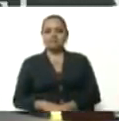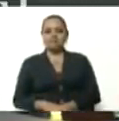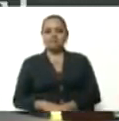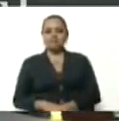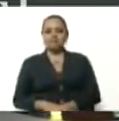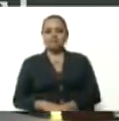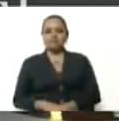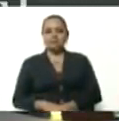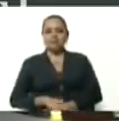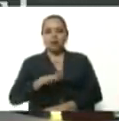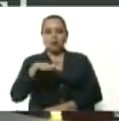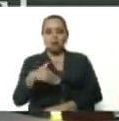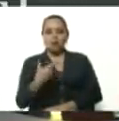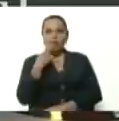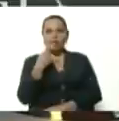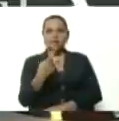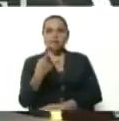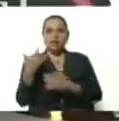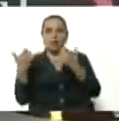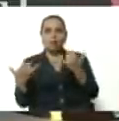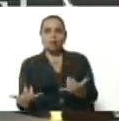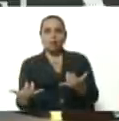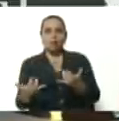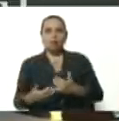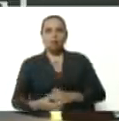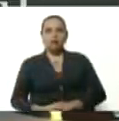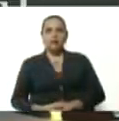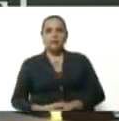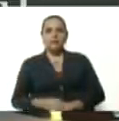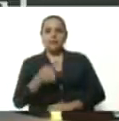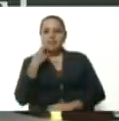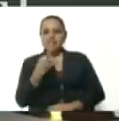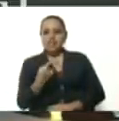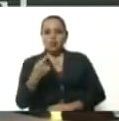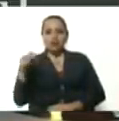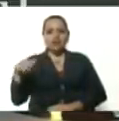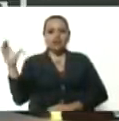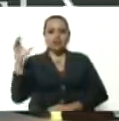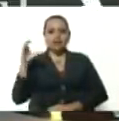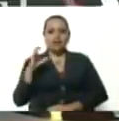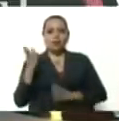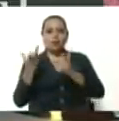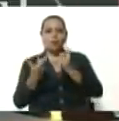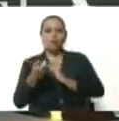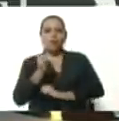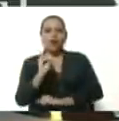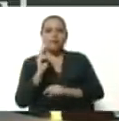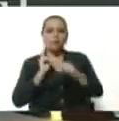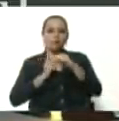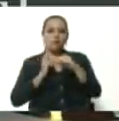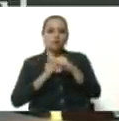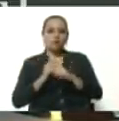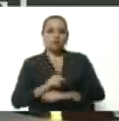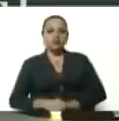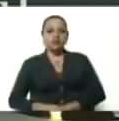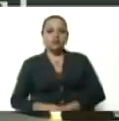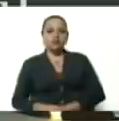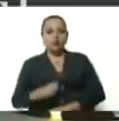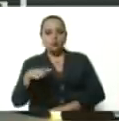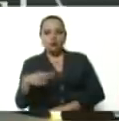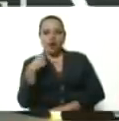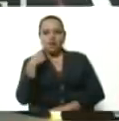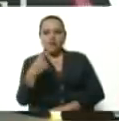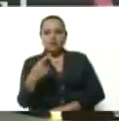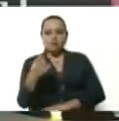Que me pudiera decir los casos activos. Ahorita él me dijo los casos activos de Caracas. Y me pudiera decir los